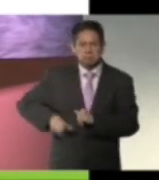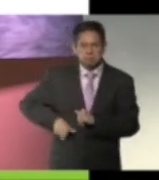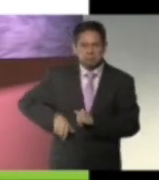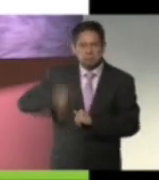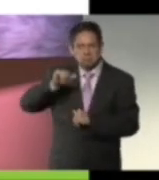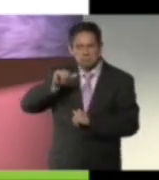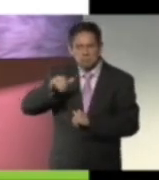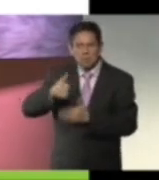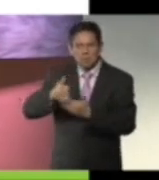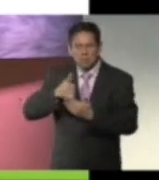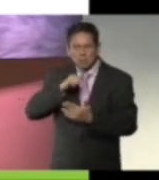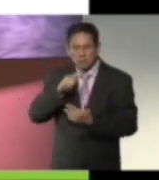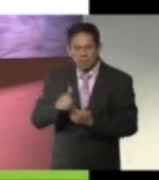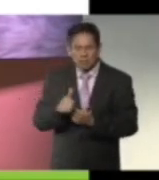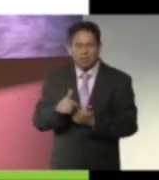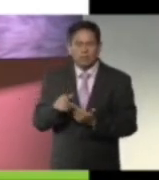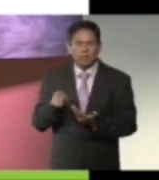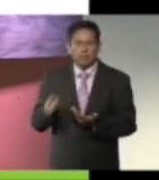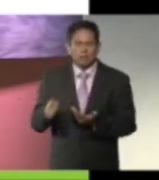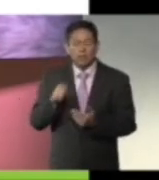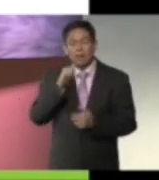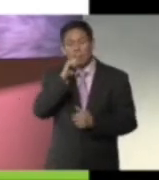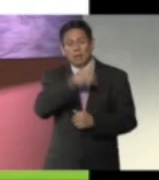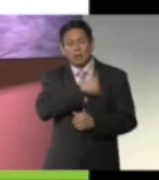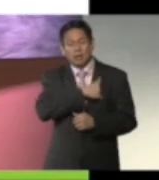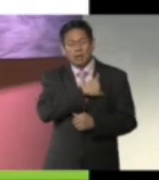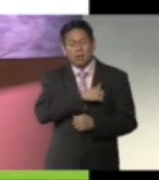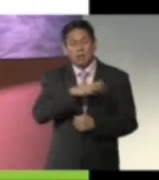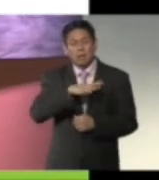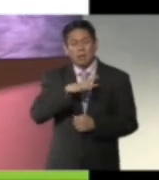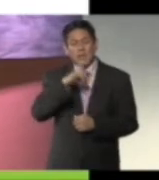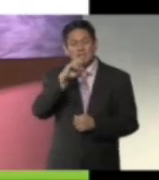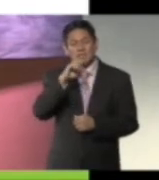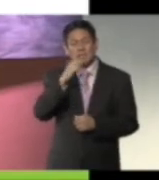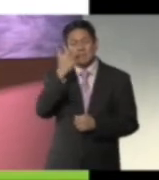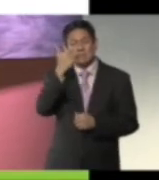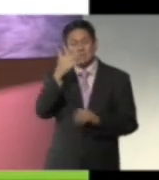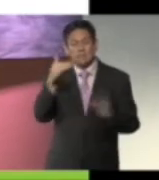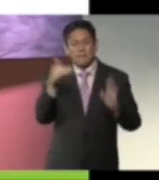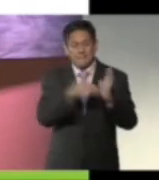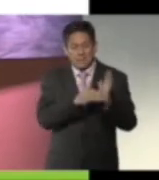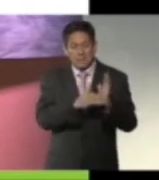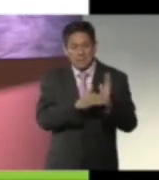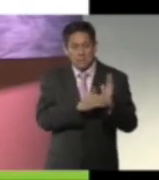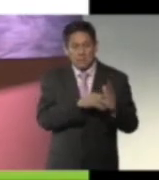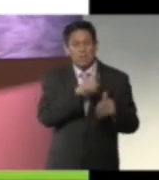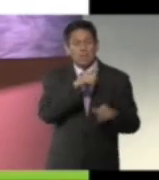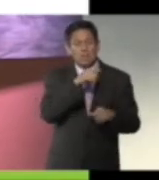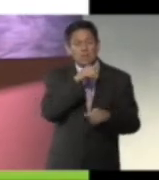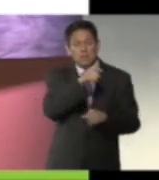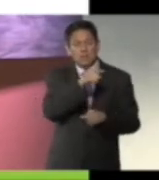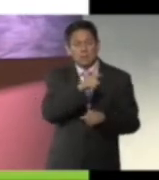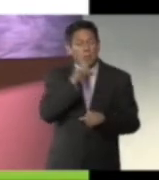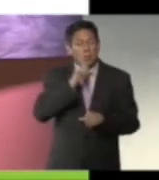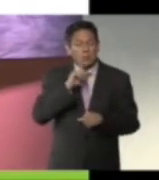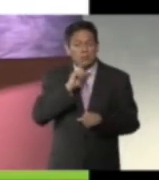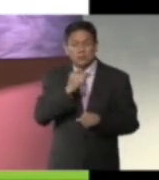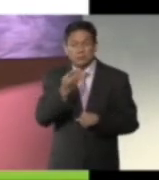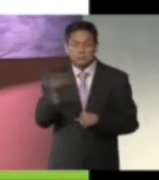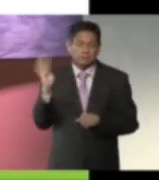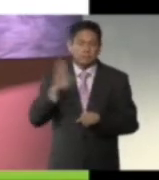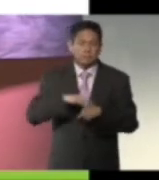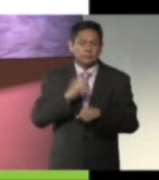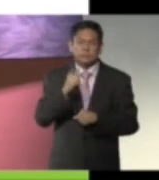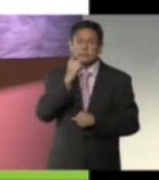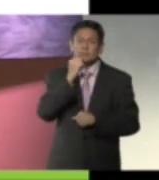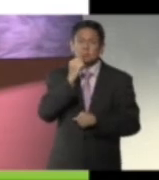eso. 37,000 casos que deben de ser revisados porque el policía que recibió la demanda dijo